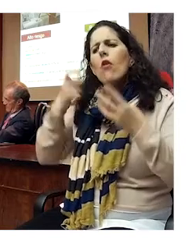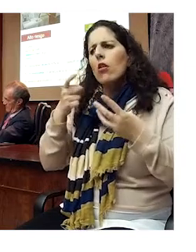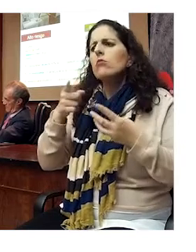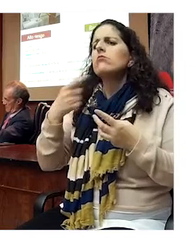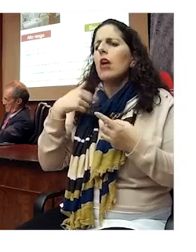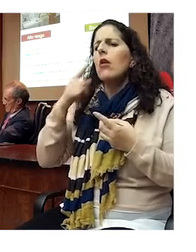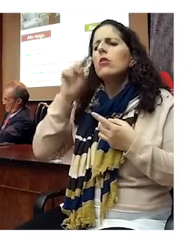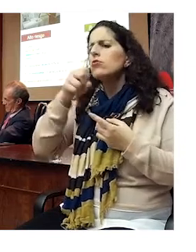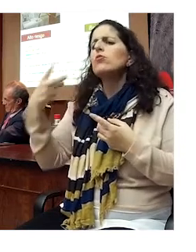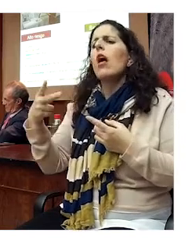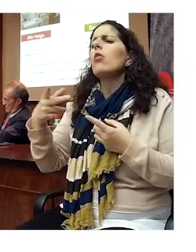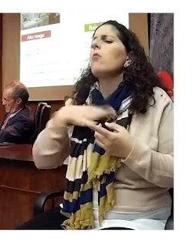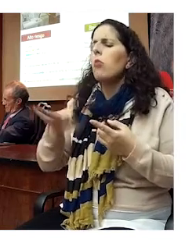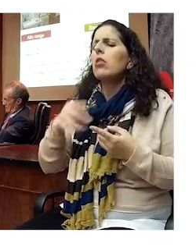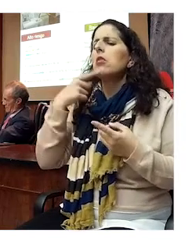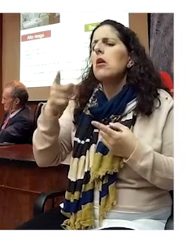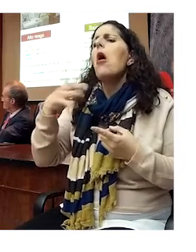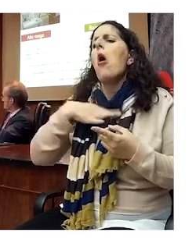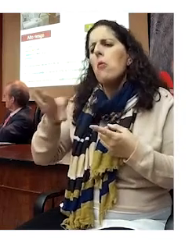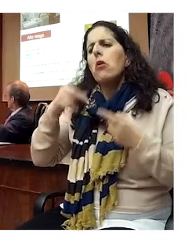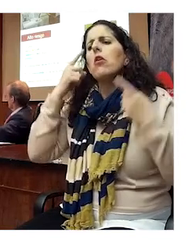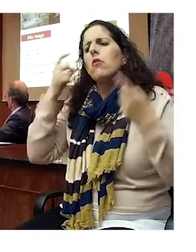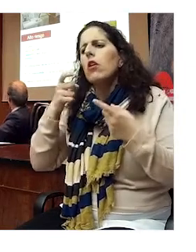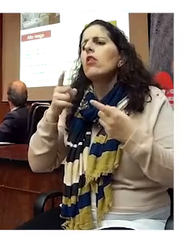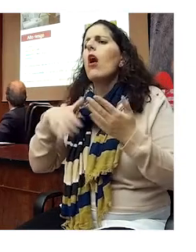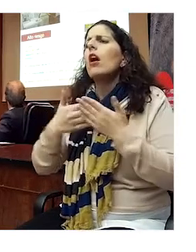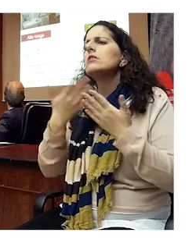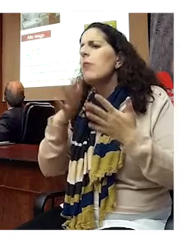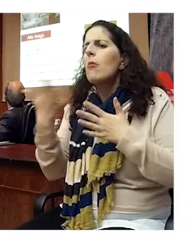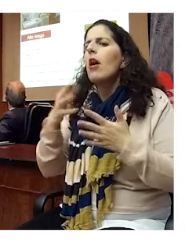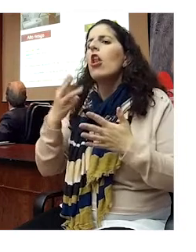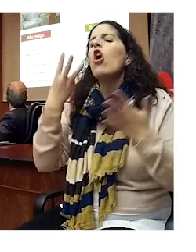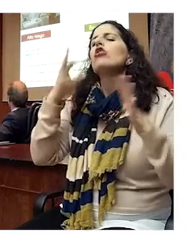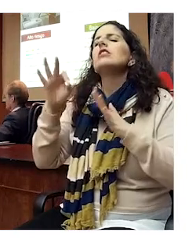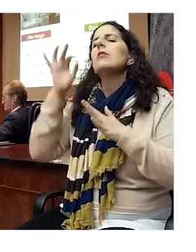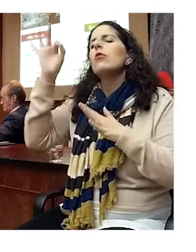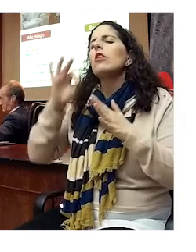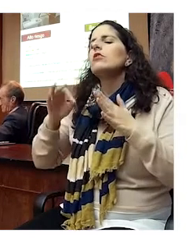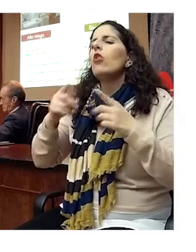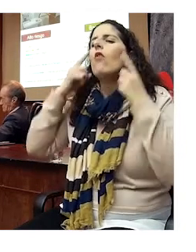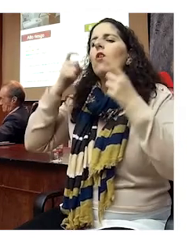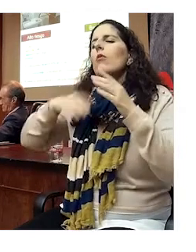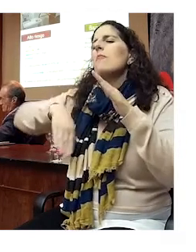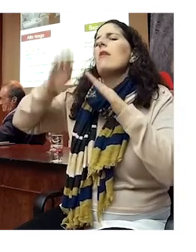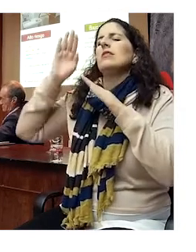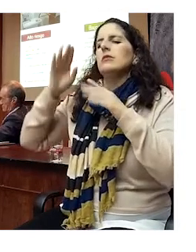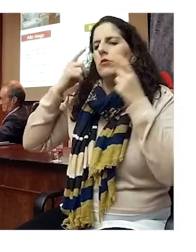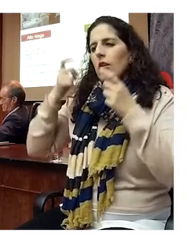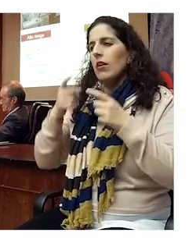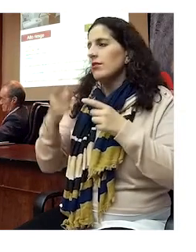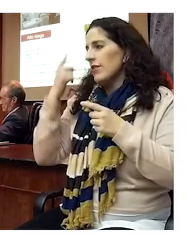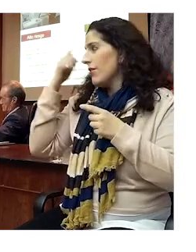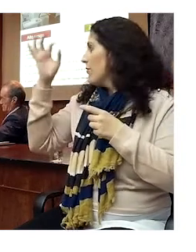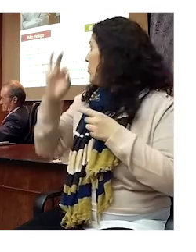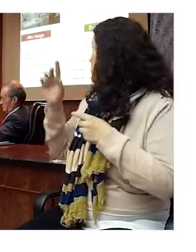que nosotros podemos exigir el corazón hasta obtener el 80% de la frecuencia cardíaca maximal, que viene determinada por la fórmula de